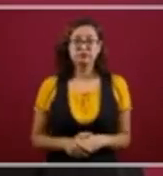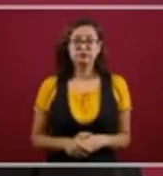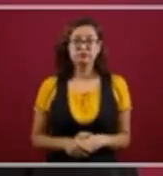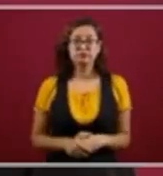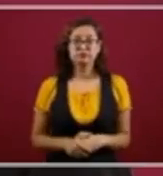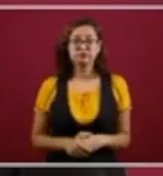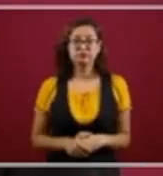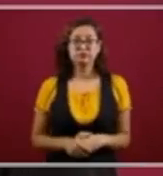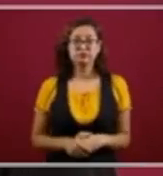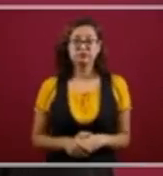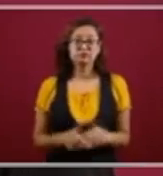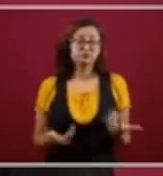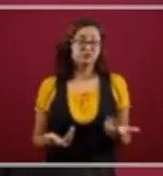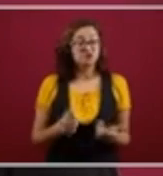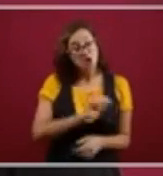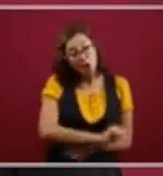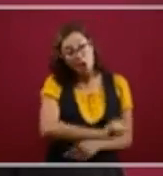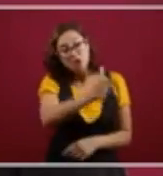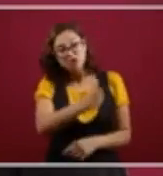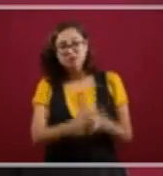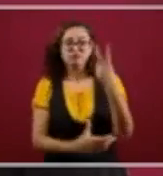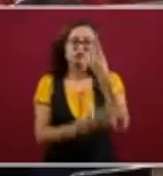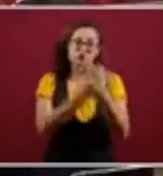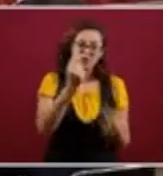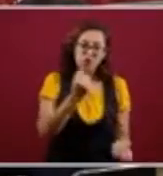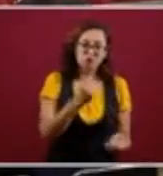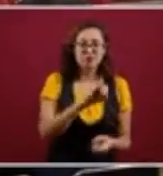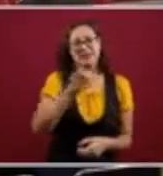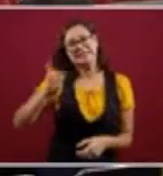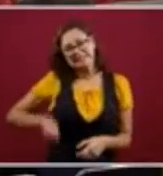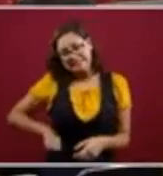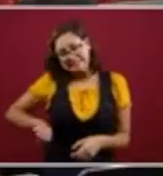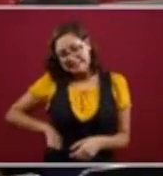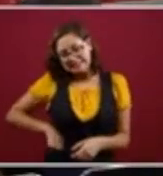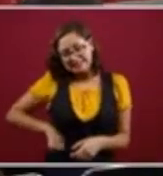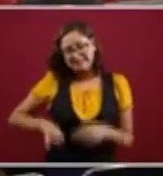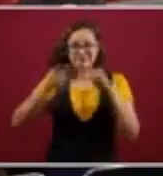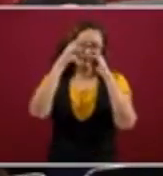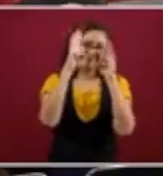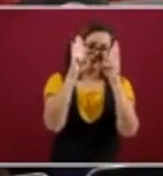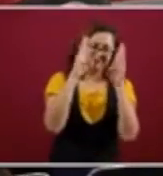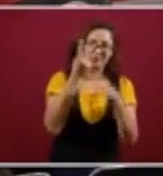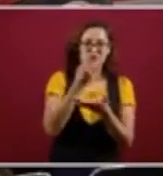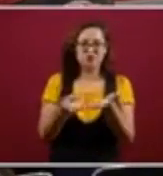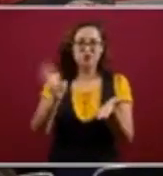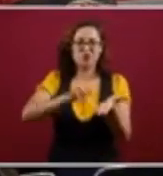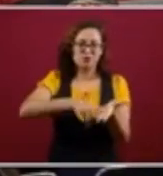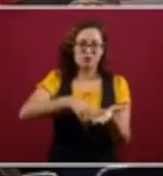Y otros por las dos cosas, por interés y por ser conservadores.